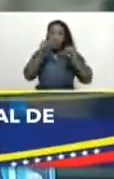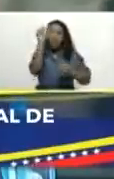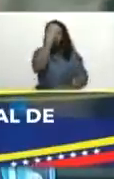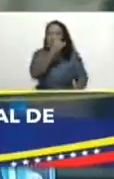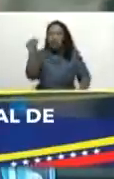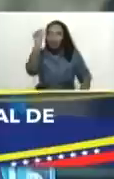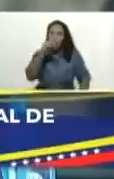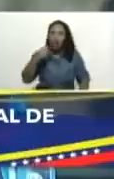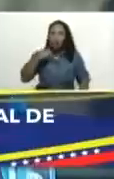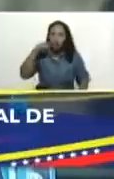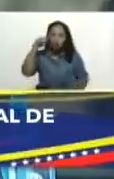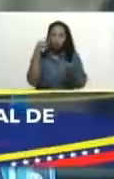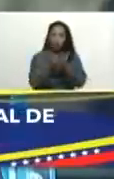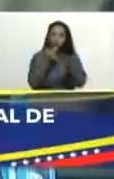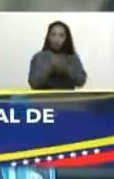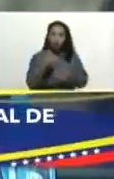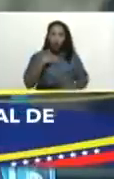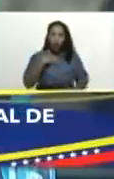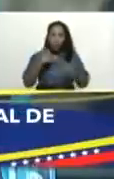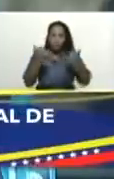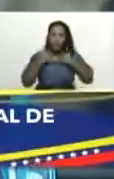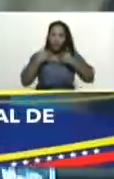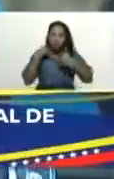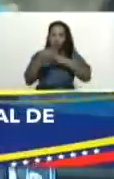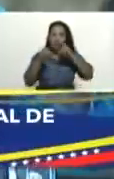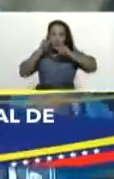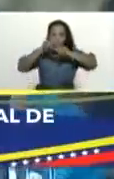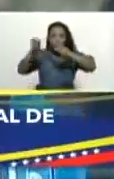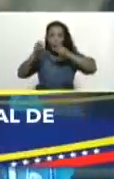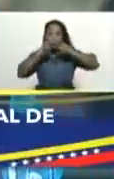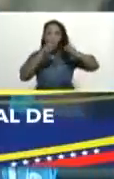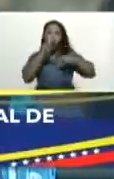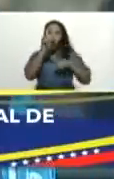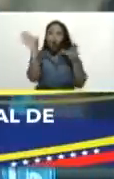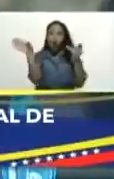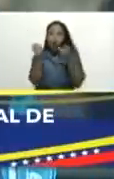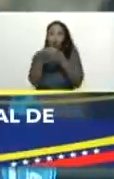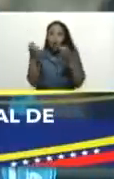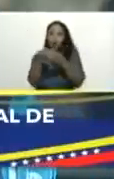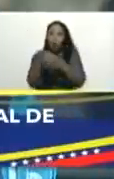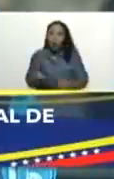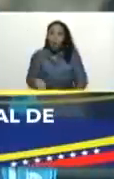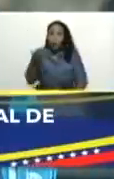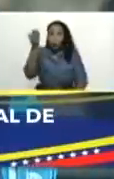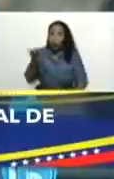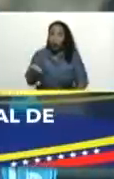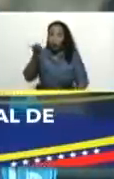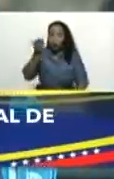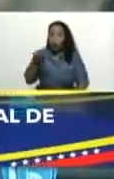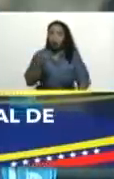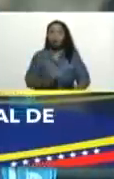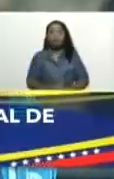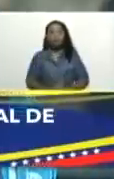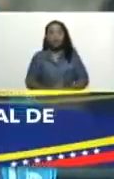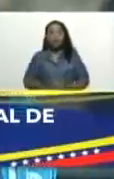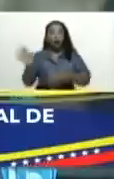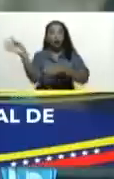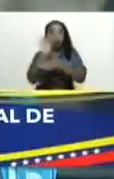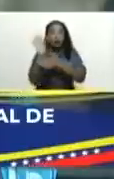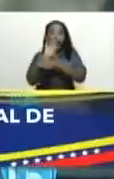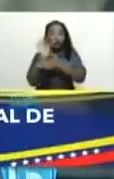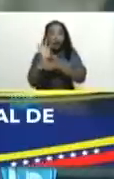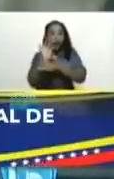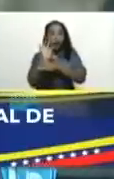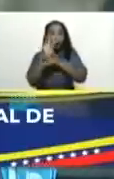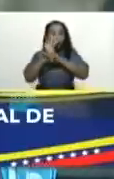ya, personalmente lo hice, junto a un grupo importante de funcionarios